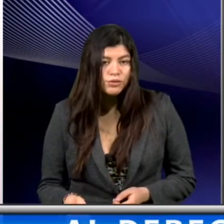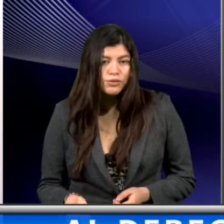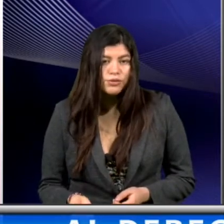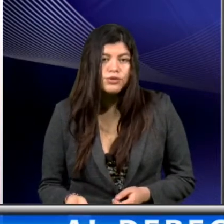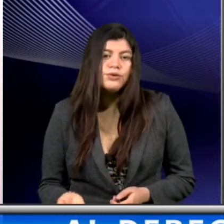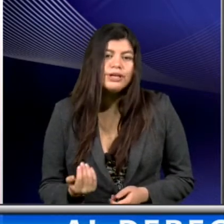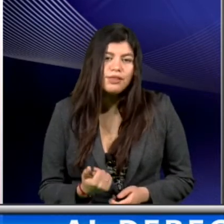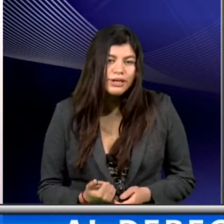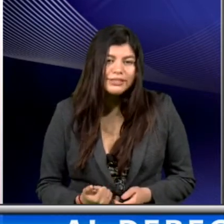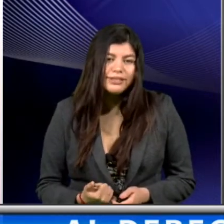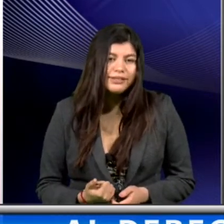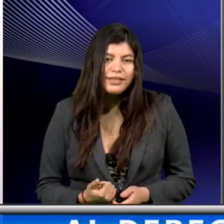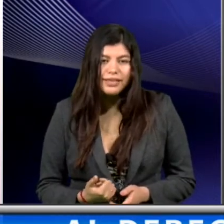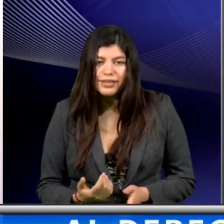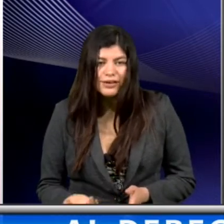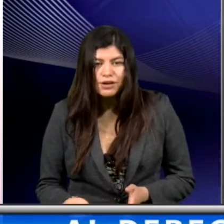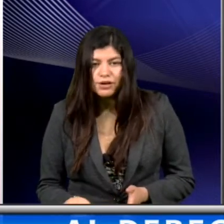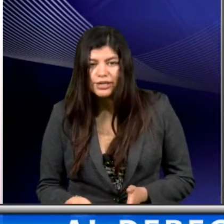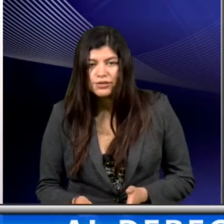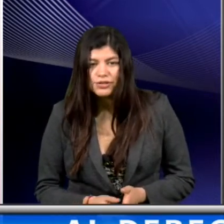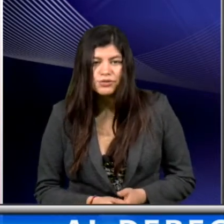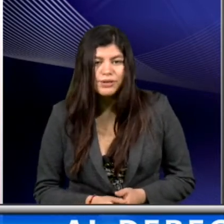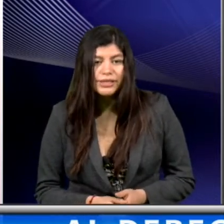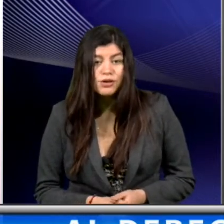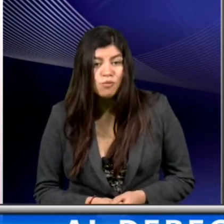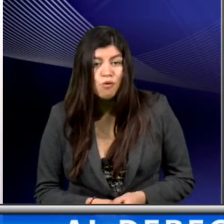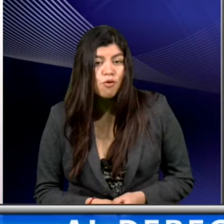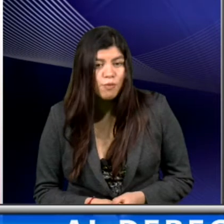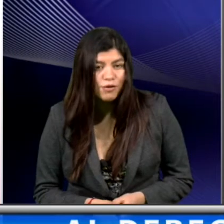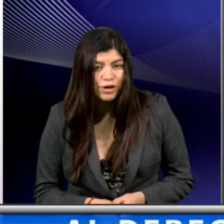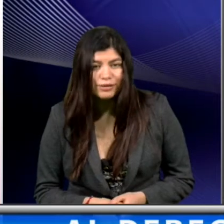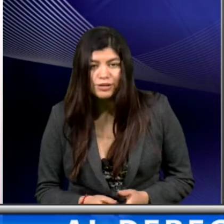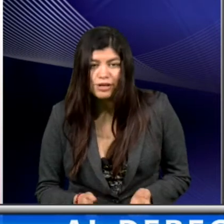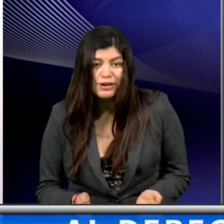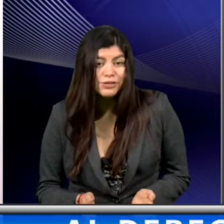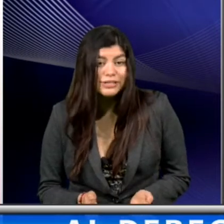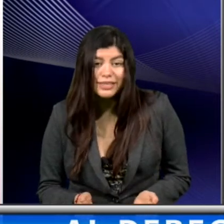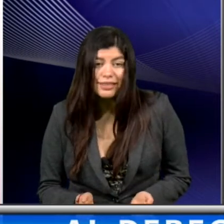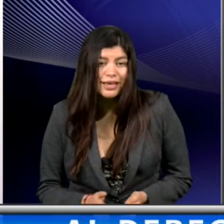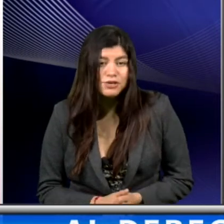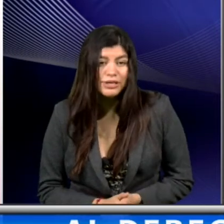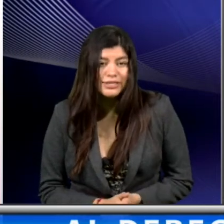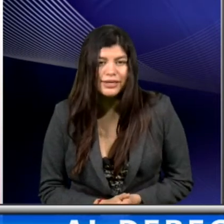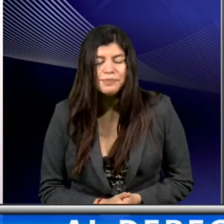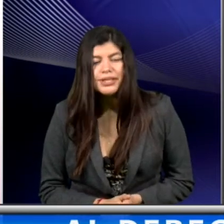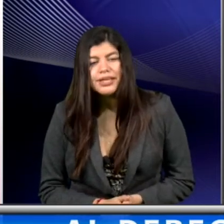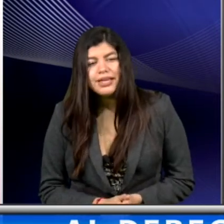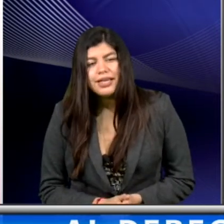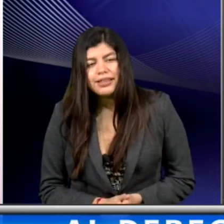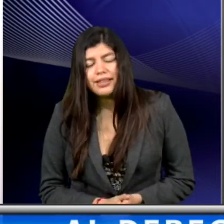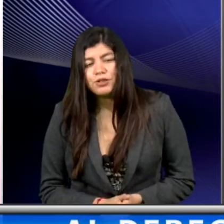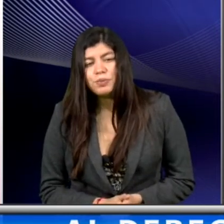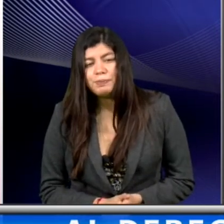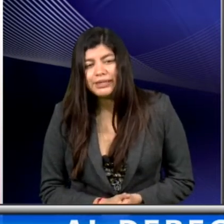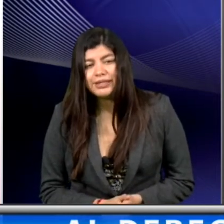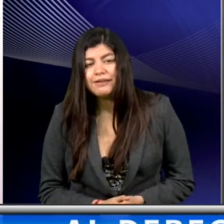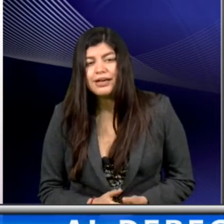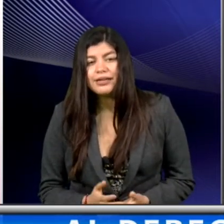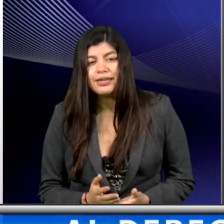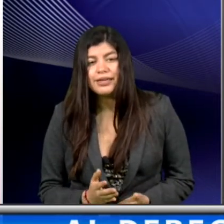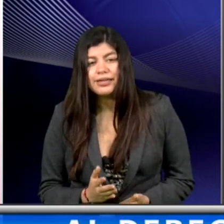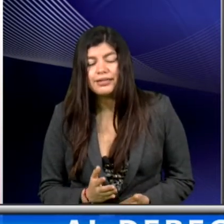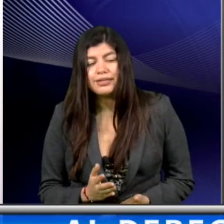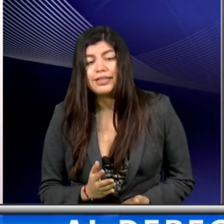menos cuando yo era adolescente y estaba en el colegio, eso no era tan común como ahora, y estoy hablando hace 10 años atrás. Desde tu